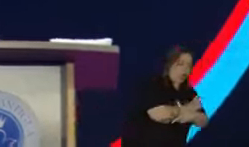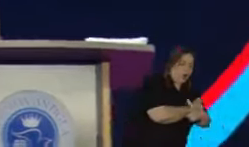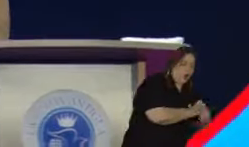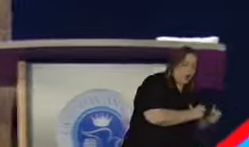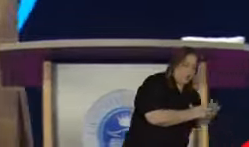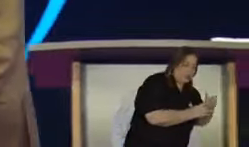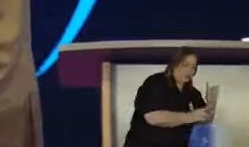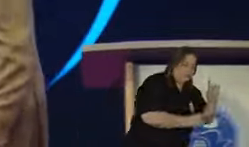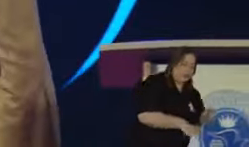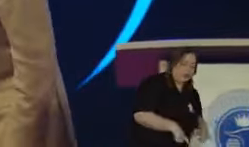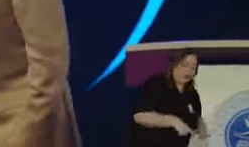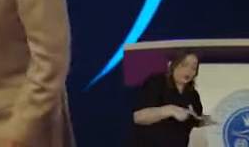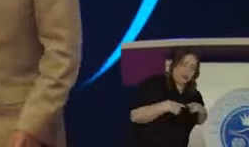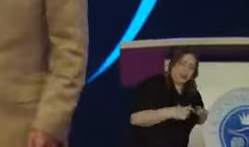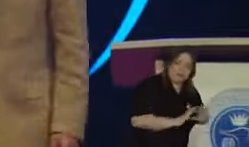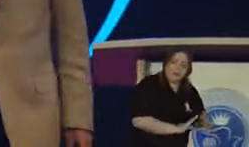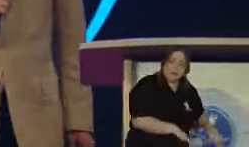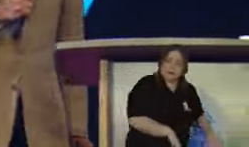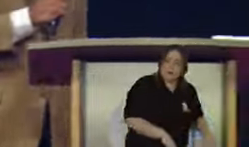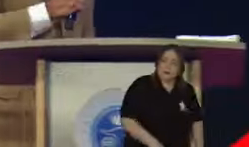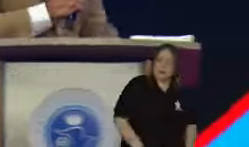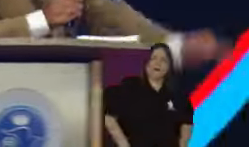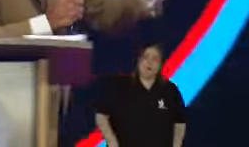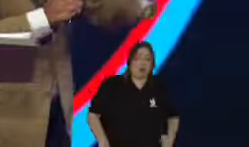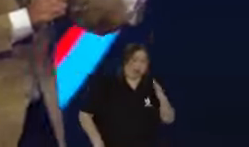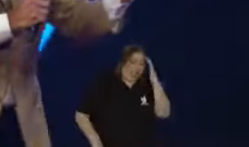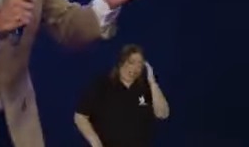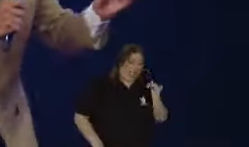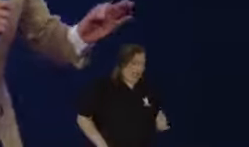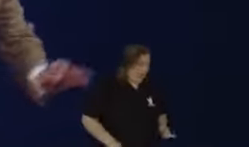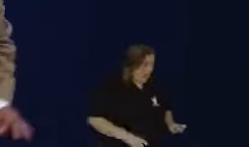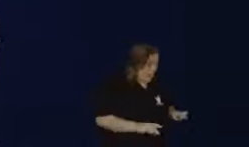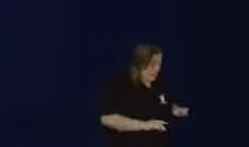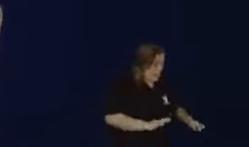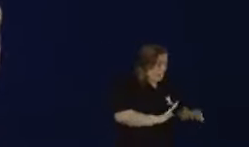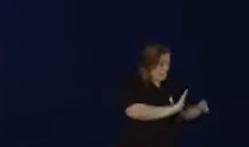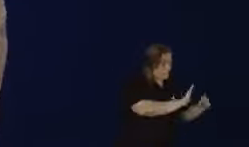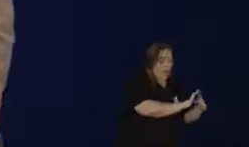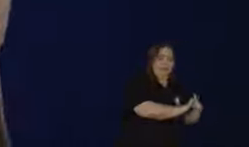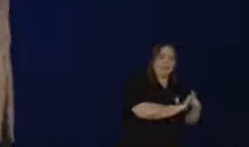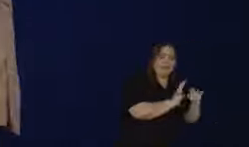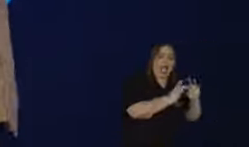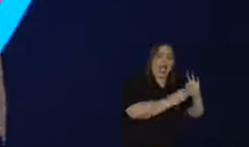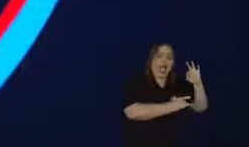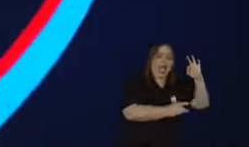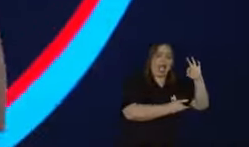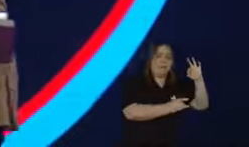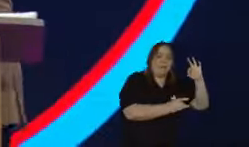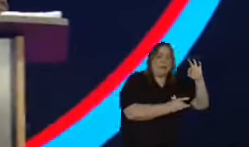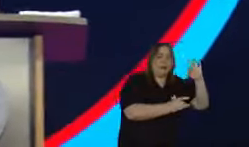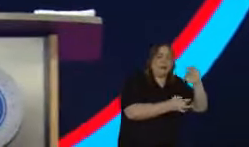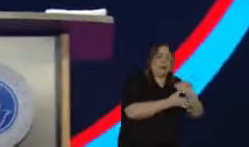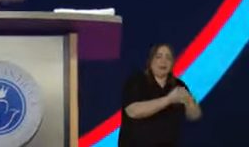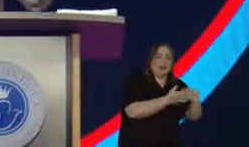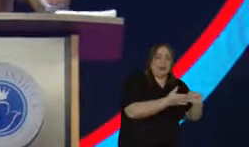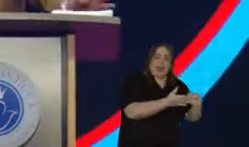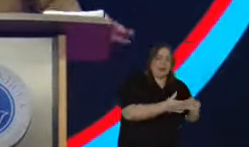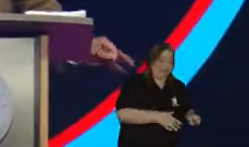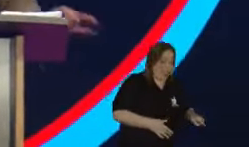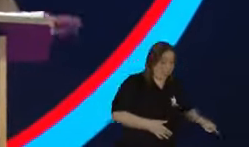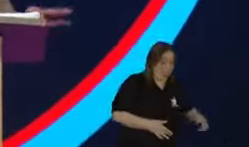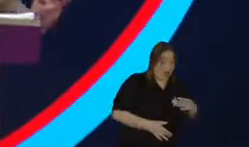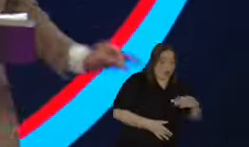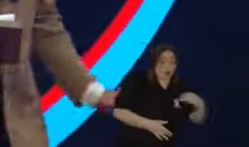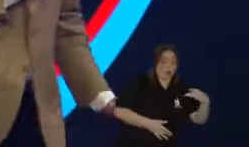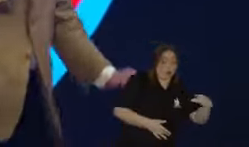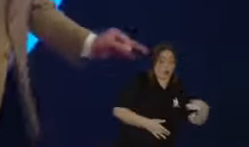Va más allá que la muerte física. Él quiere matar el alma. Él quiere matar nuestra relación con Dios y